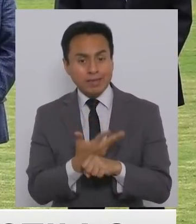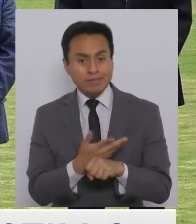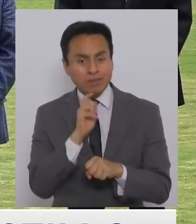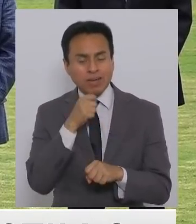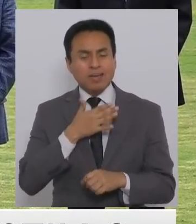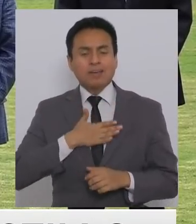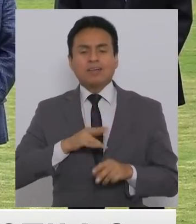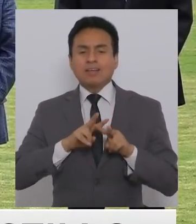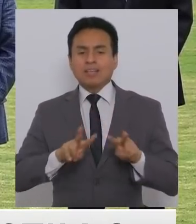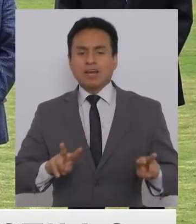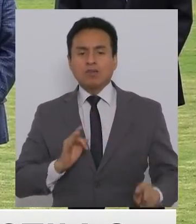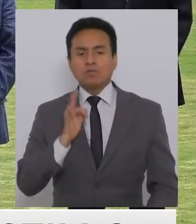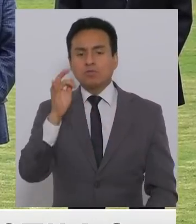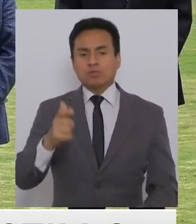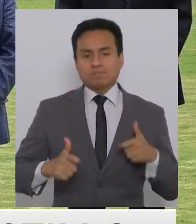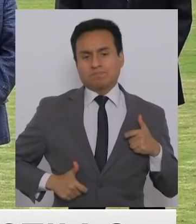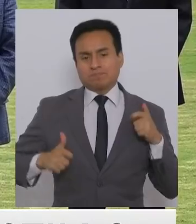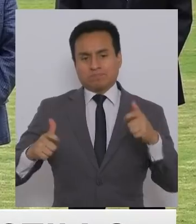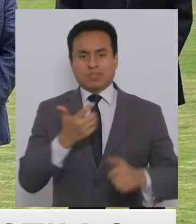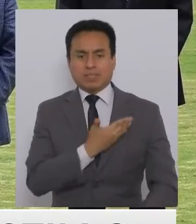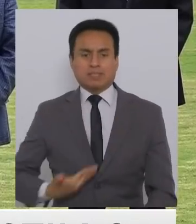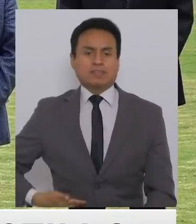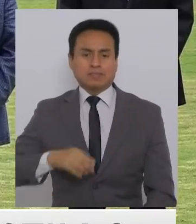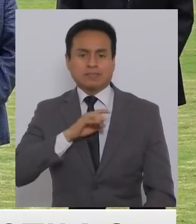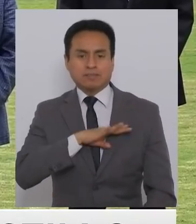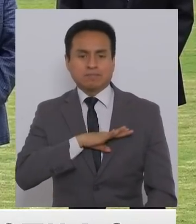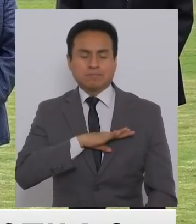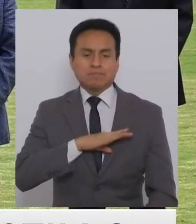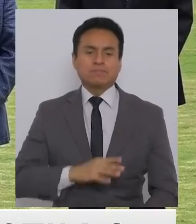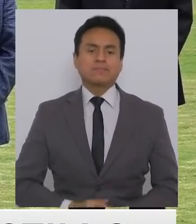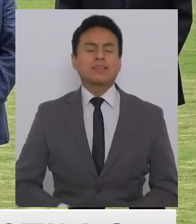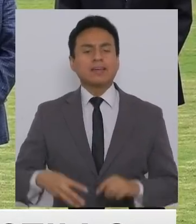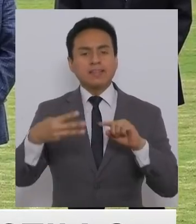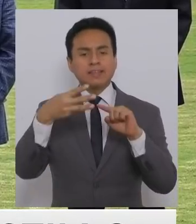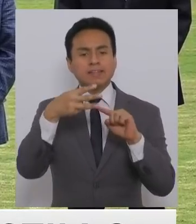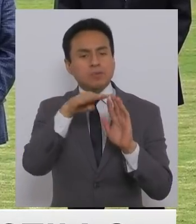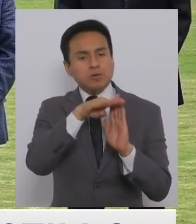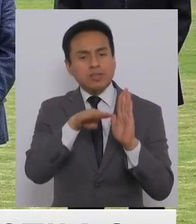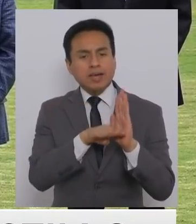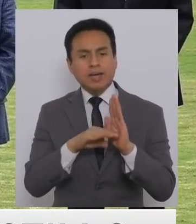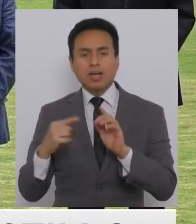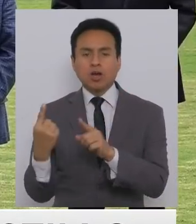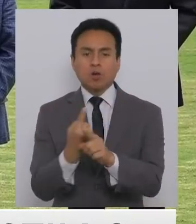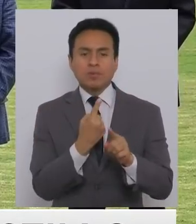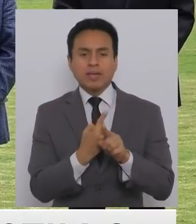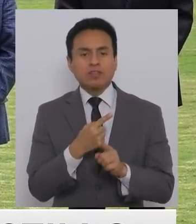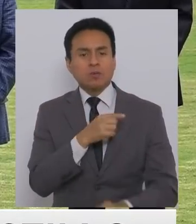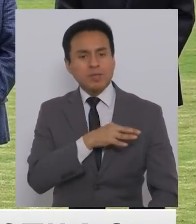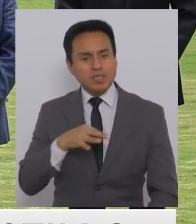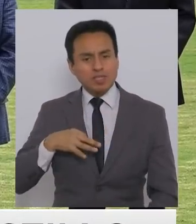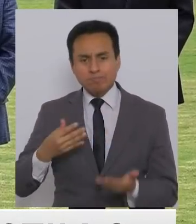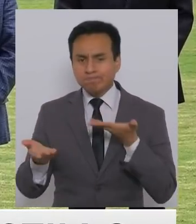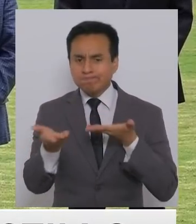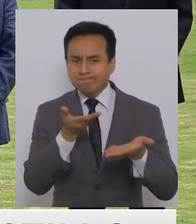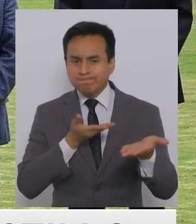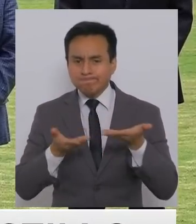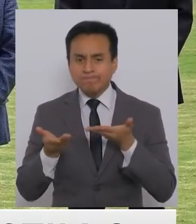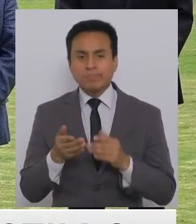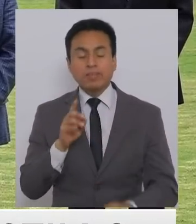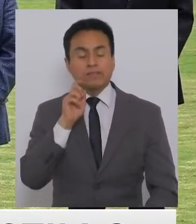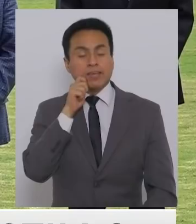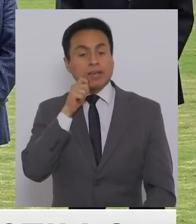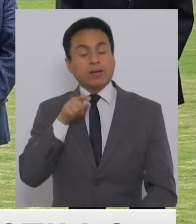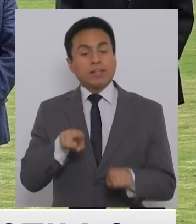quien quiera sea el futuro presidente de Chile. Tercera prioridad en que hemos conversado con los ministros es